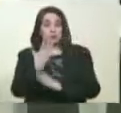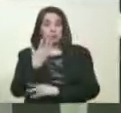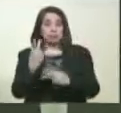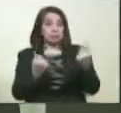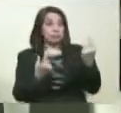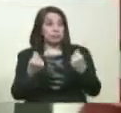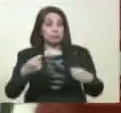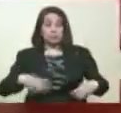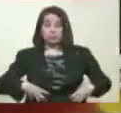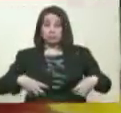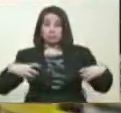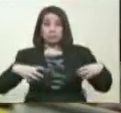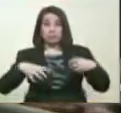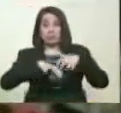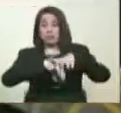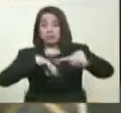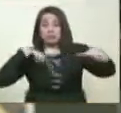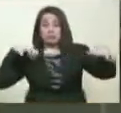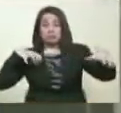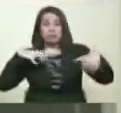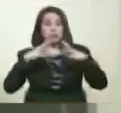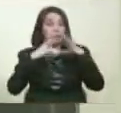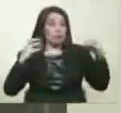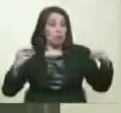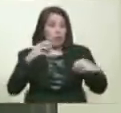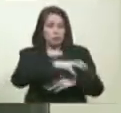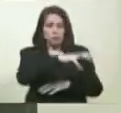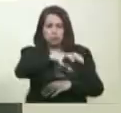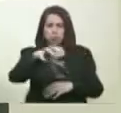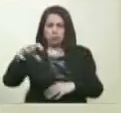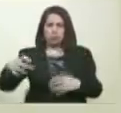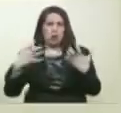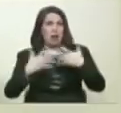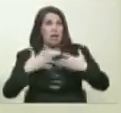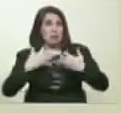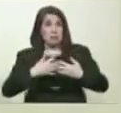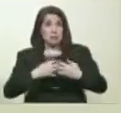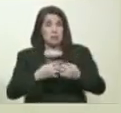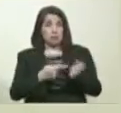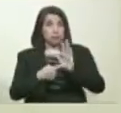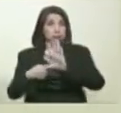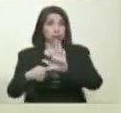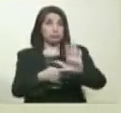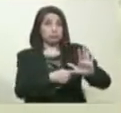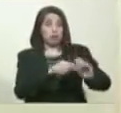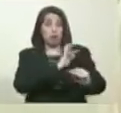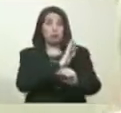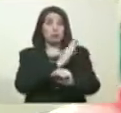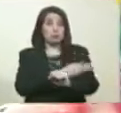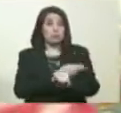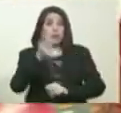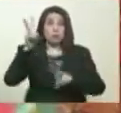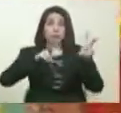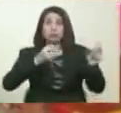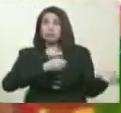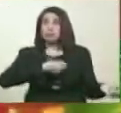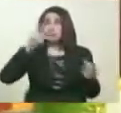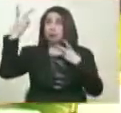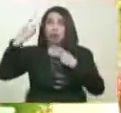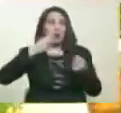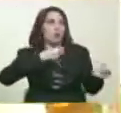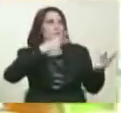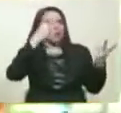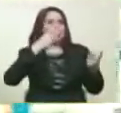están desplegadas todas estas empresas, presidente, que tienen potencialidades para la exportación. Bueno,